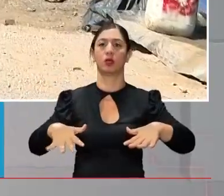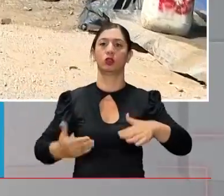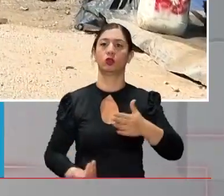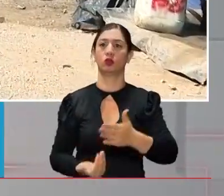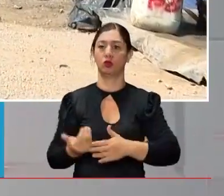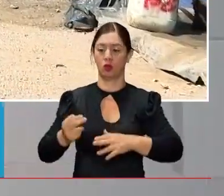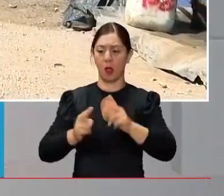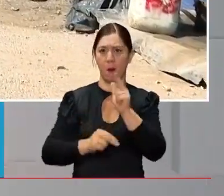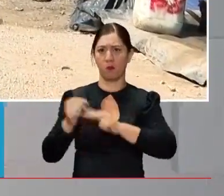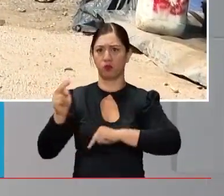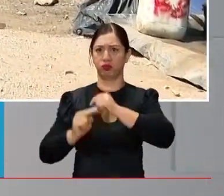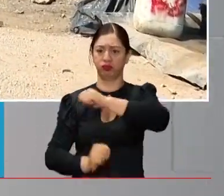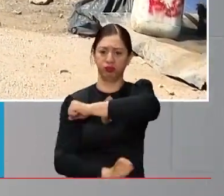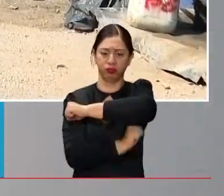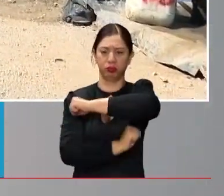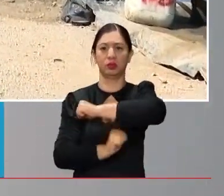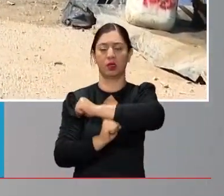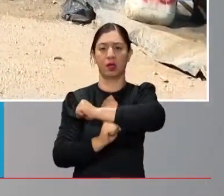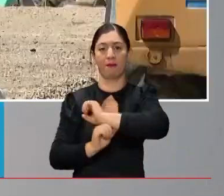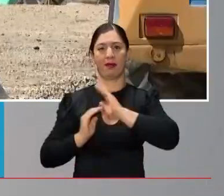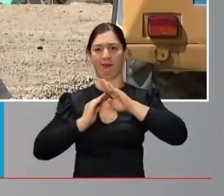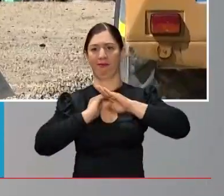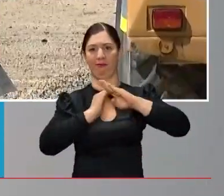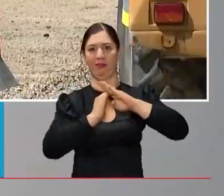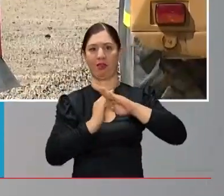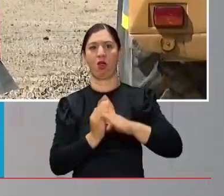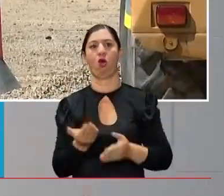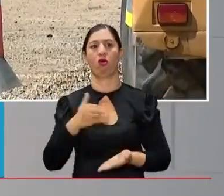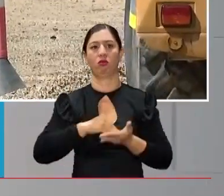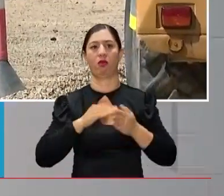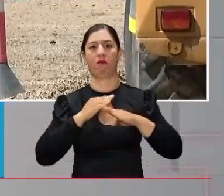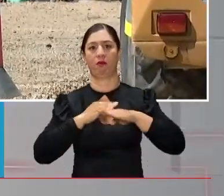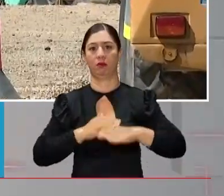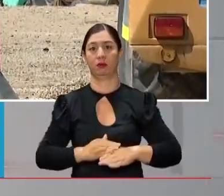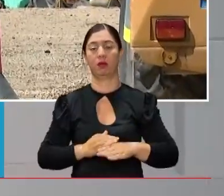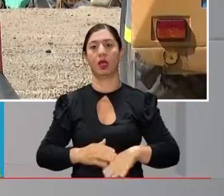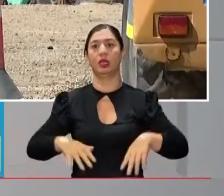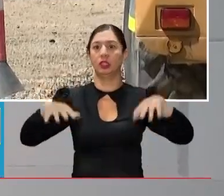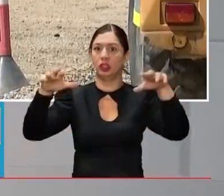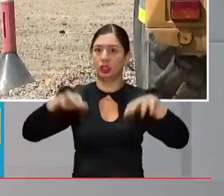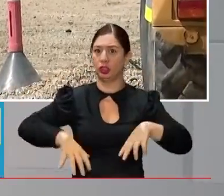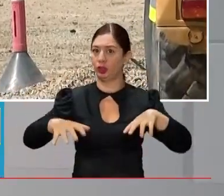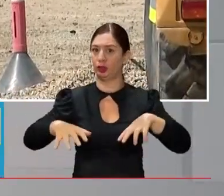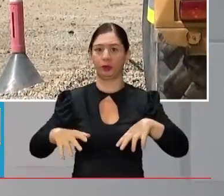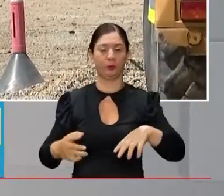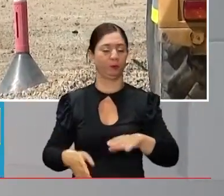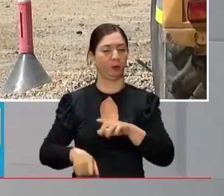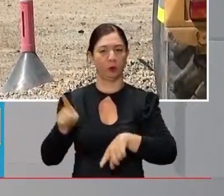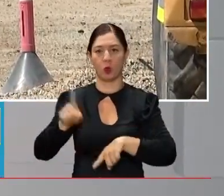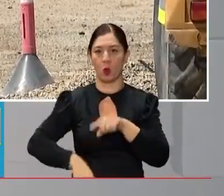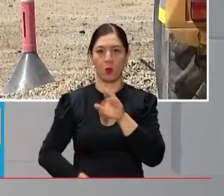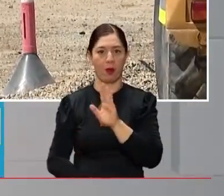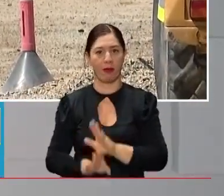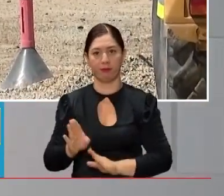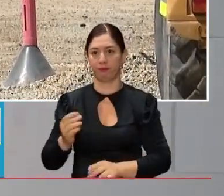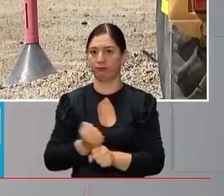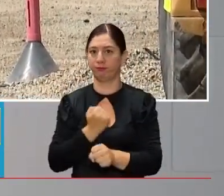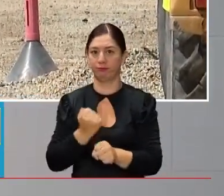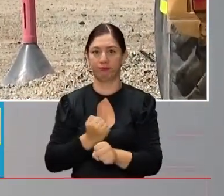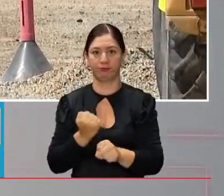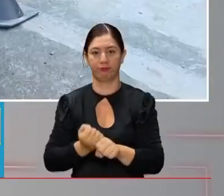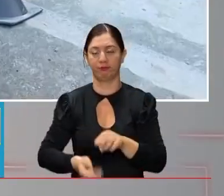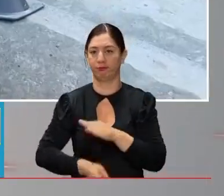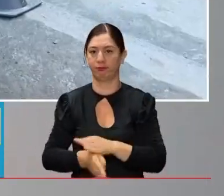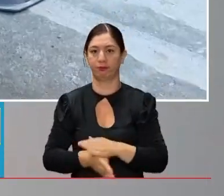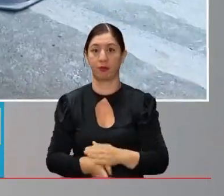de cimientos para evitar que haya nuevos hundimientos, pero la temporada de lluvias, afirman, no los deja avanzar. A eso